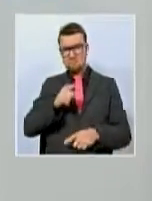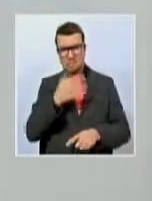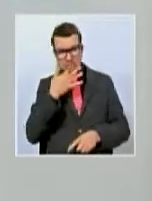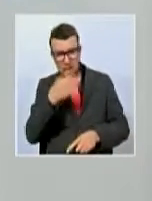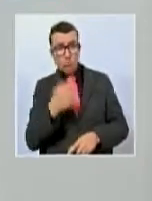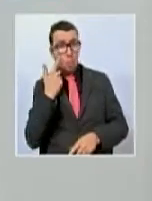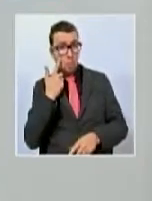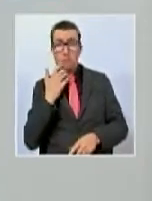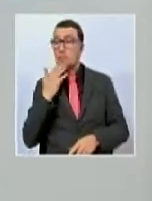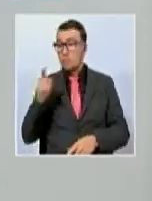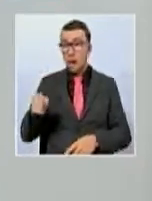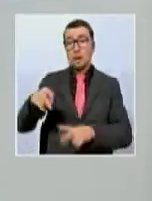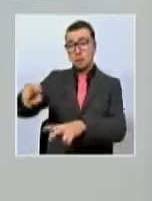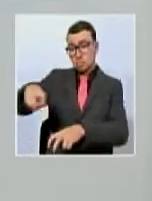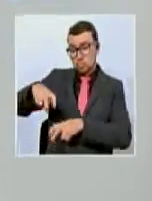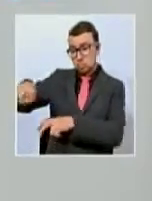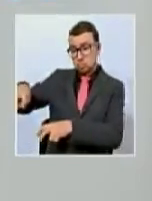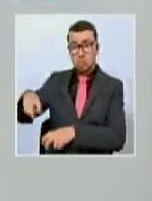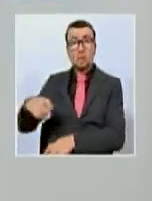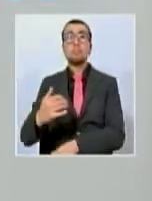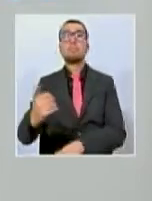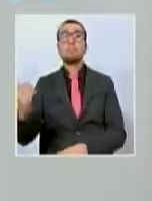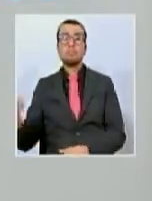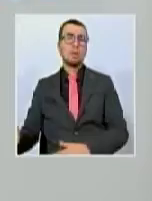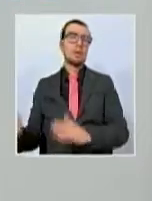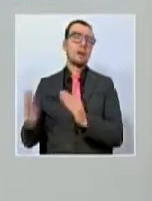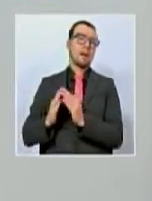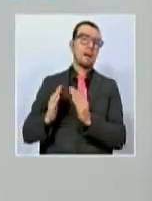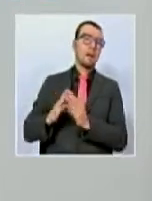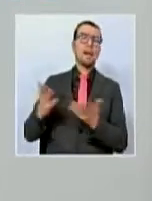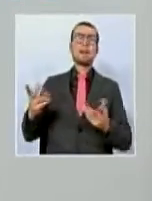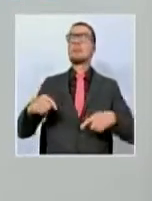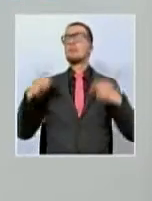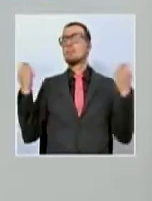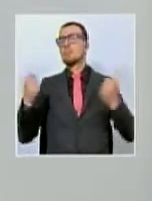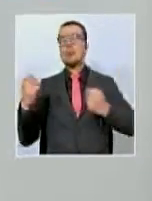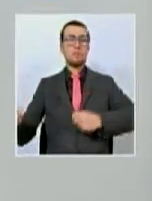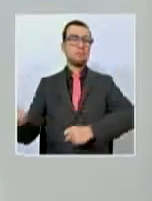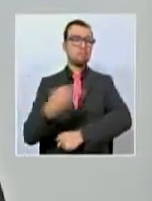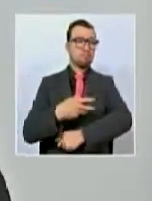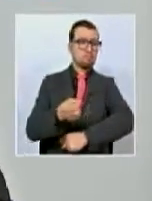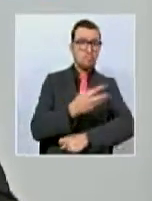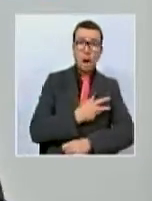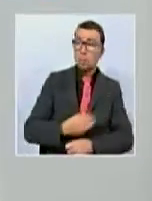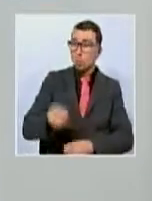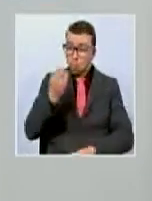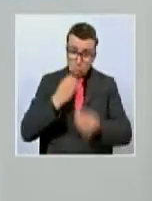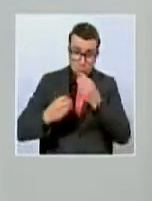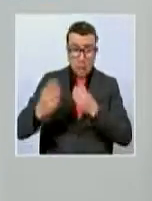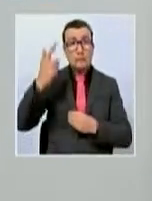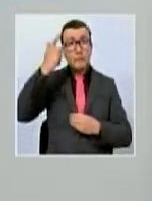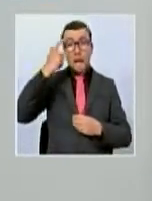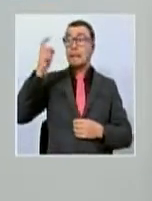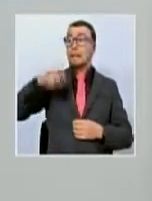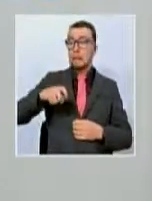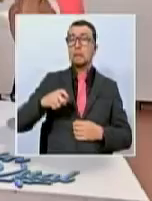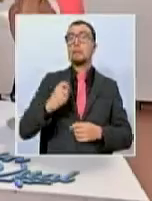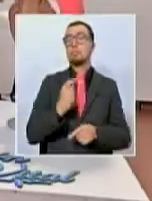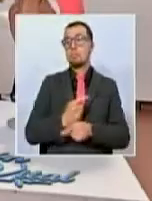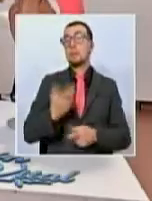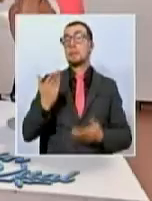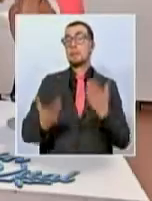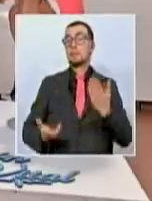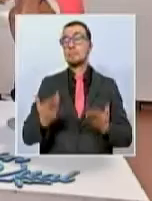las huertas, tenemos en nuestras casas, en los mercados, tenemos toda la alimentación que creo necesitamos. Doctor Davidson, sí,